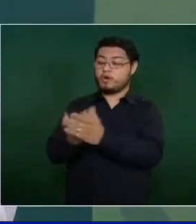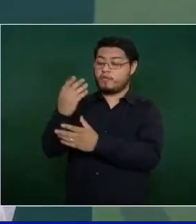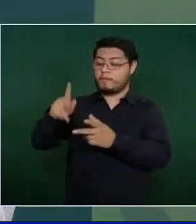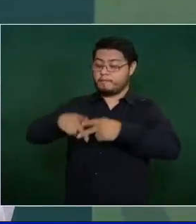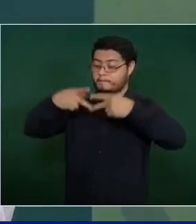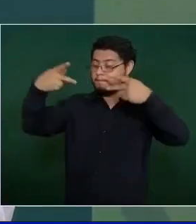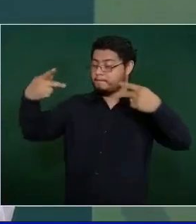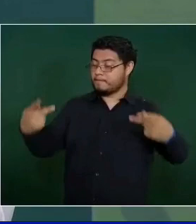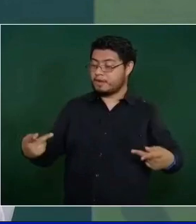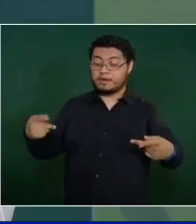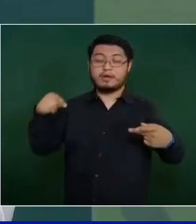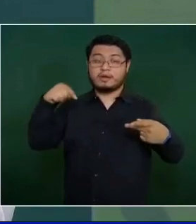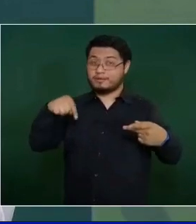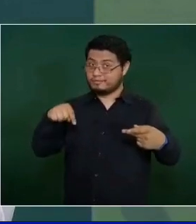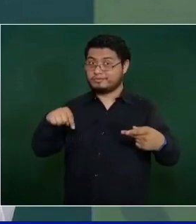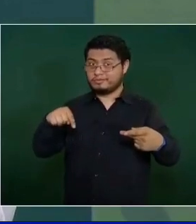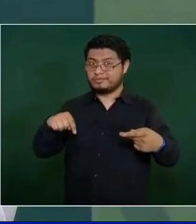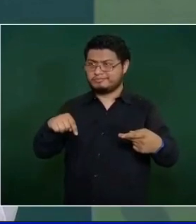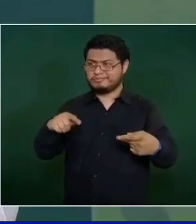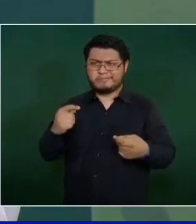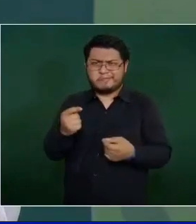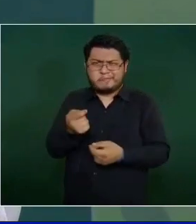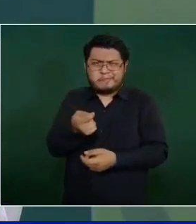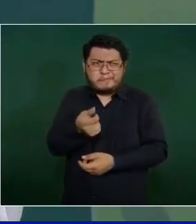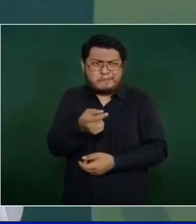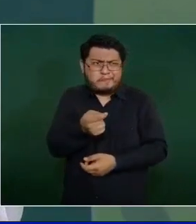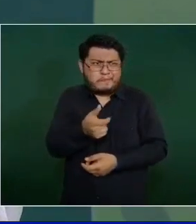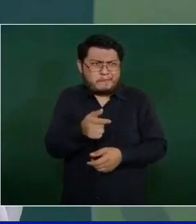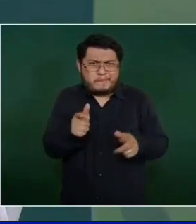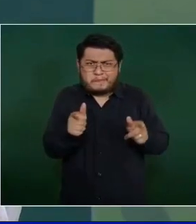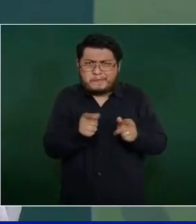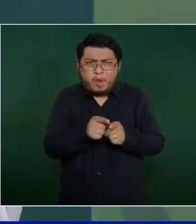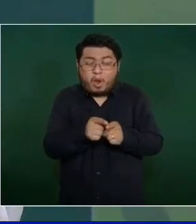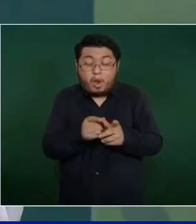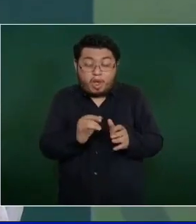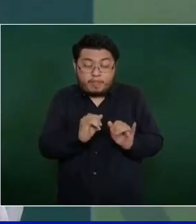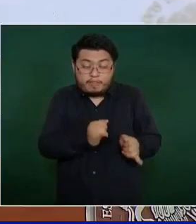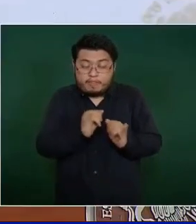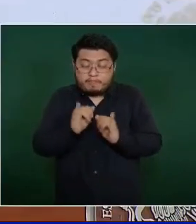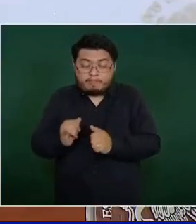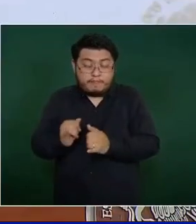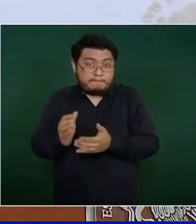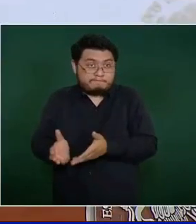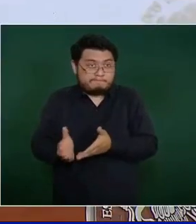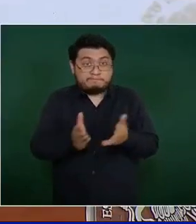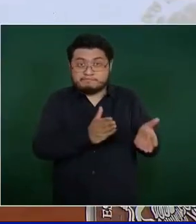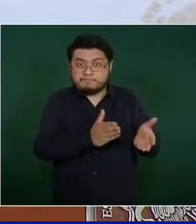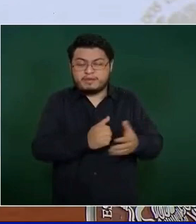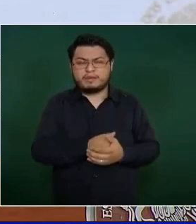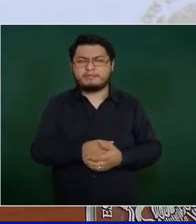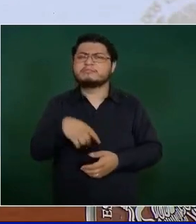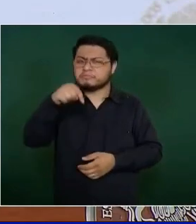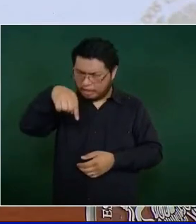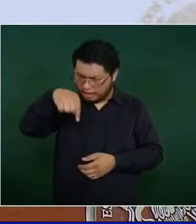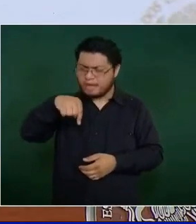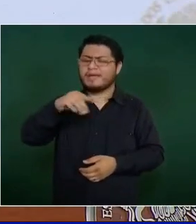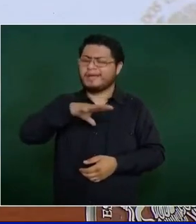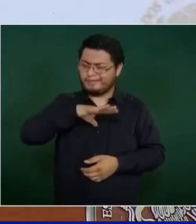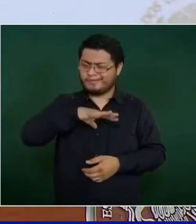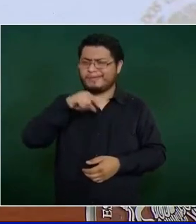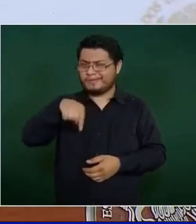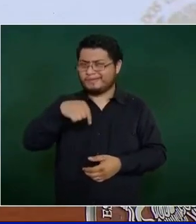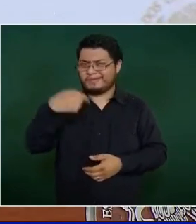Y eran muy pocos los periódicos independientes. Aquí había un periódico